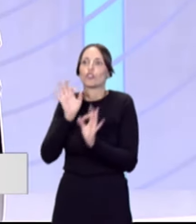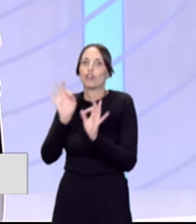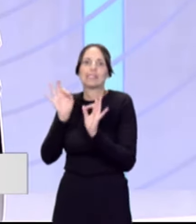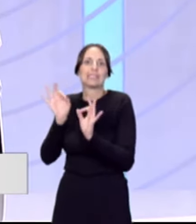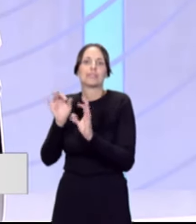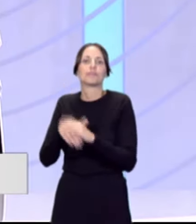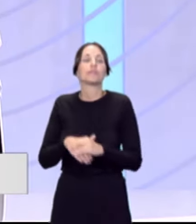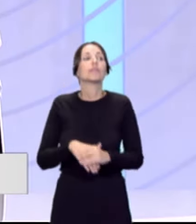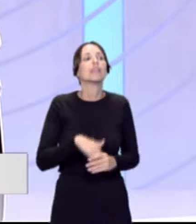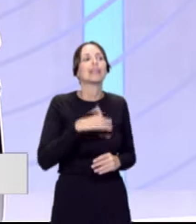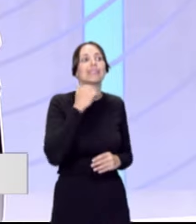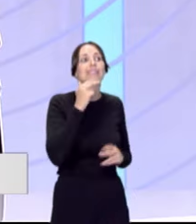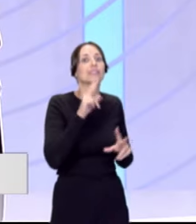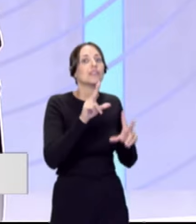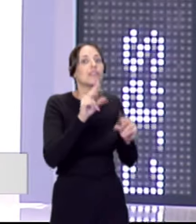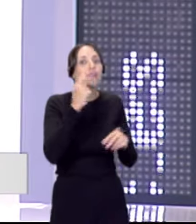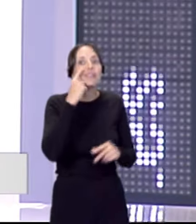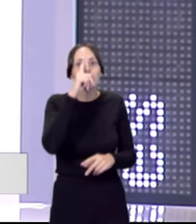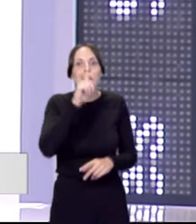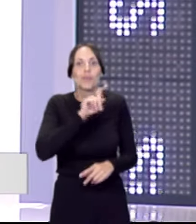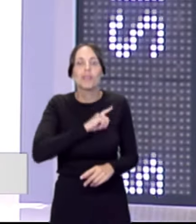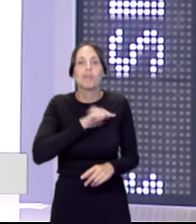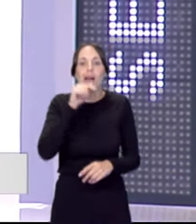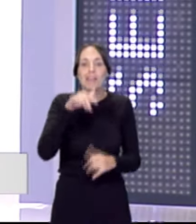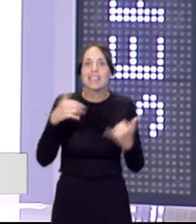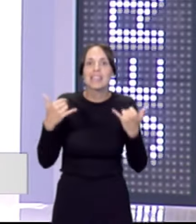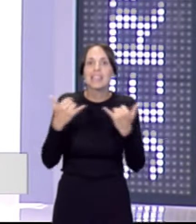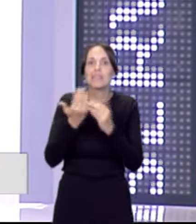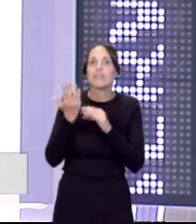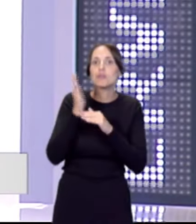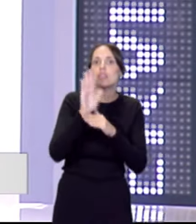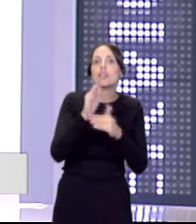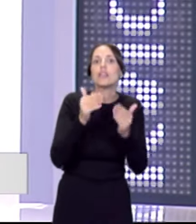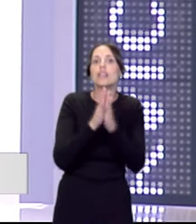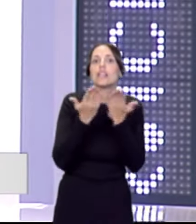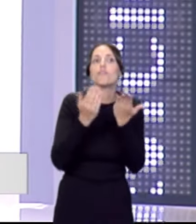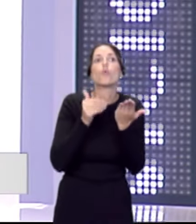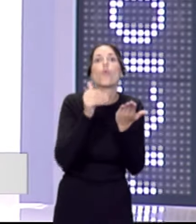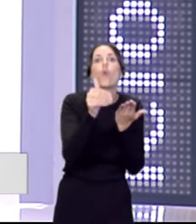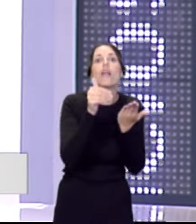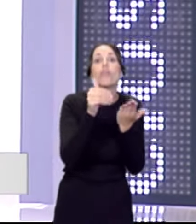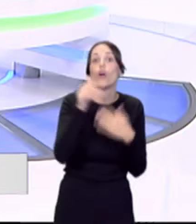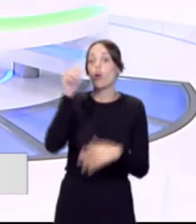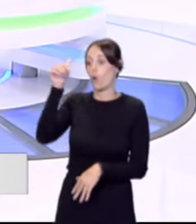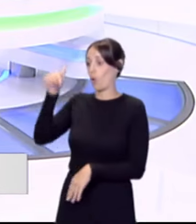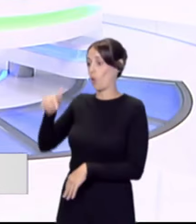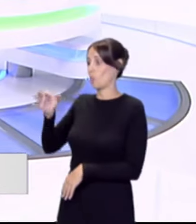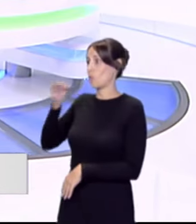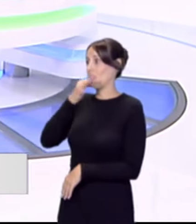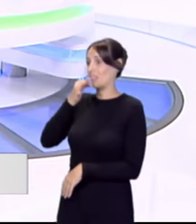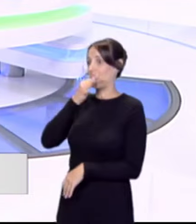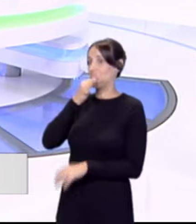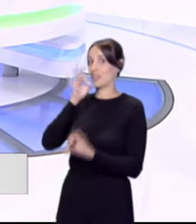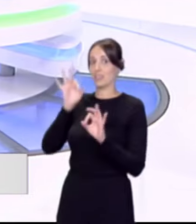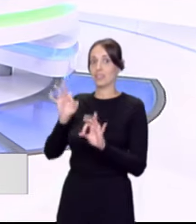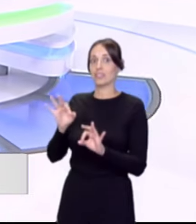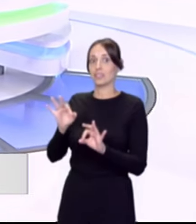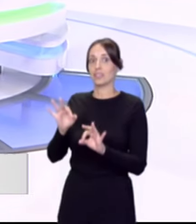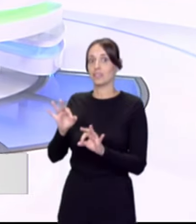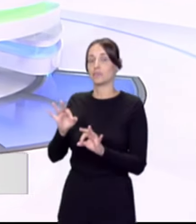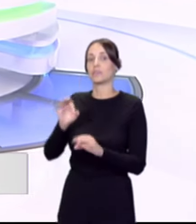casi terminar, recuérdanos cuándo es la presentación del libro aquí en Canarias, en Tenerife en particular. Pues lo vamos a presentar esta tarde. Estará